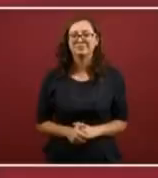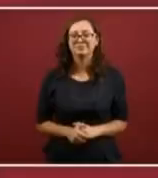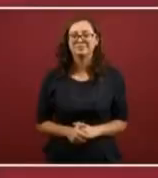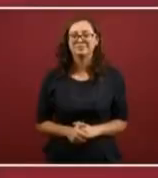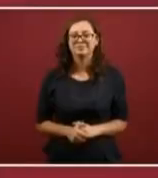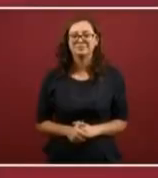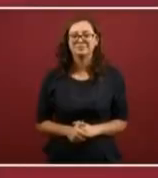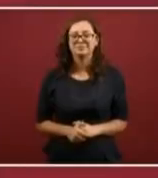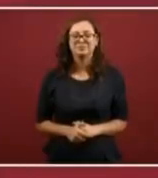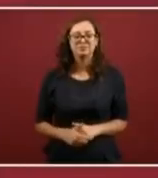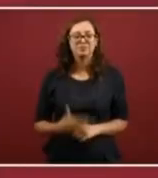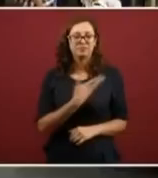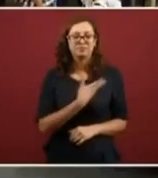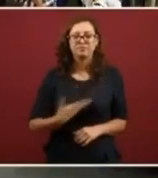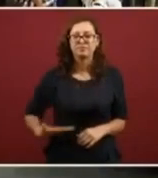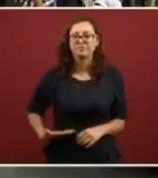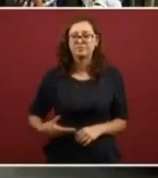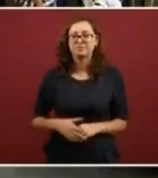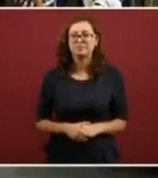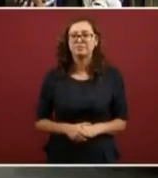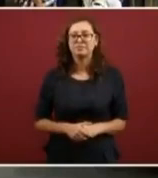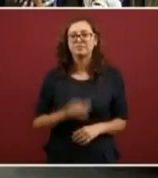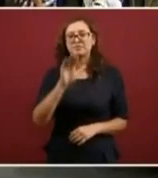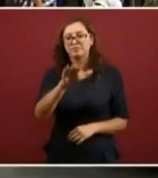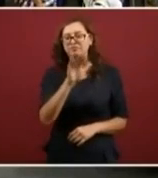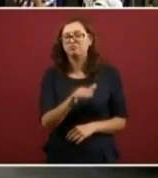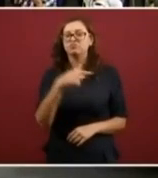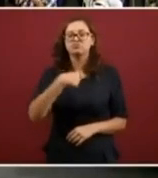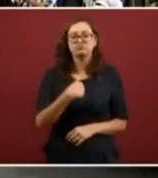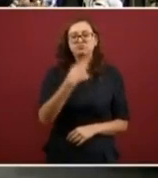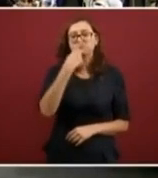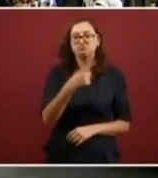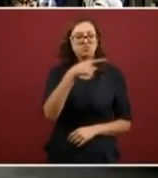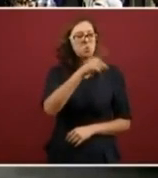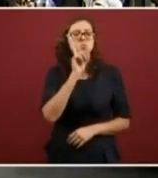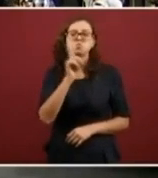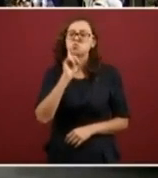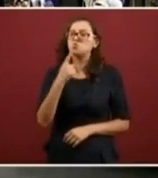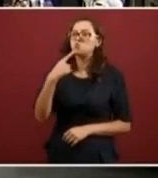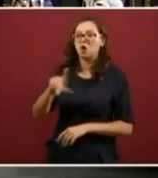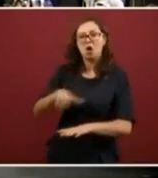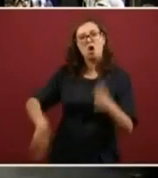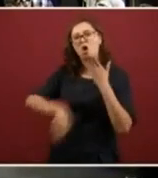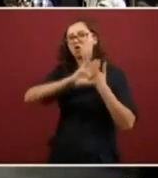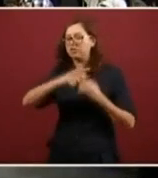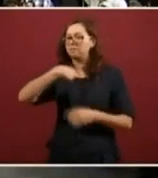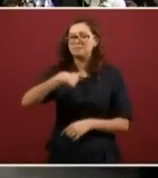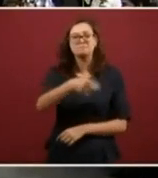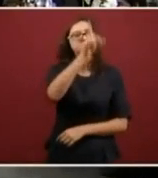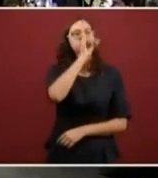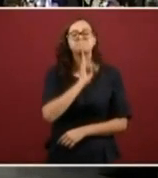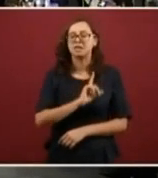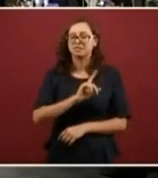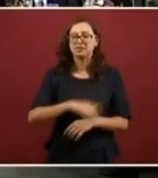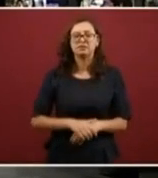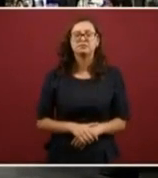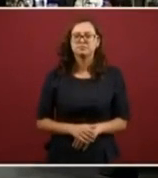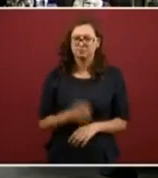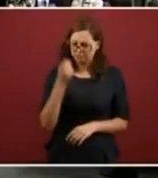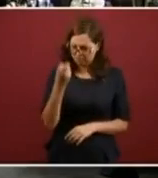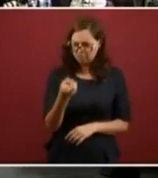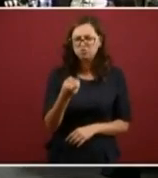Sí, presidente. Bueno, de entrada yo le digo que esto es mentira, este señalamiento. Sí. Entonces, incluso, pues que